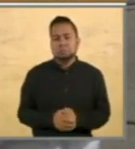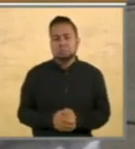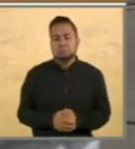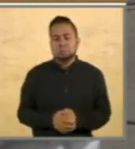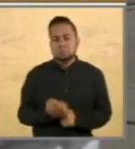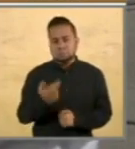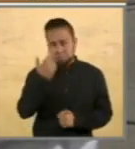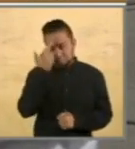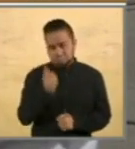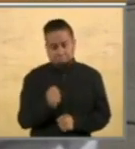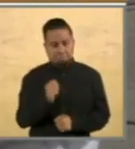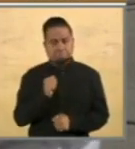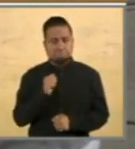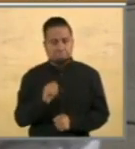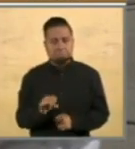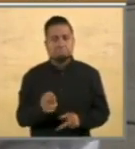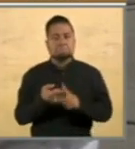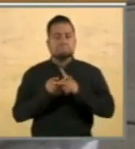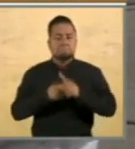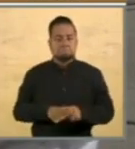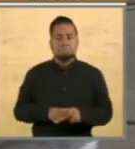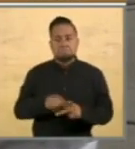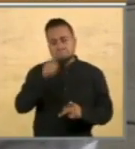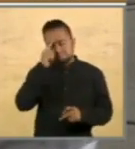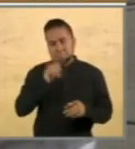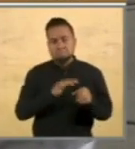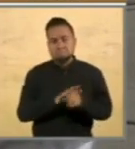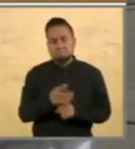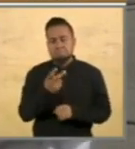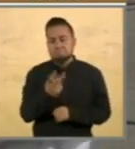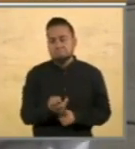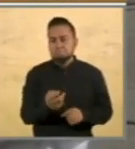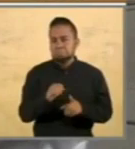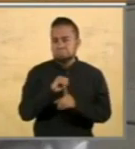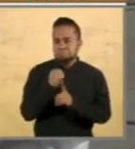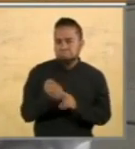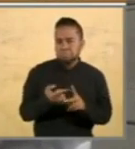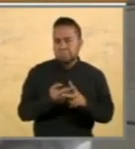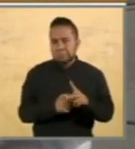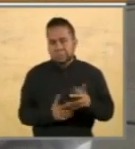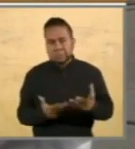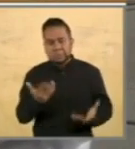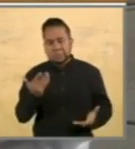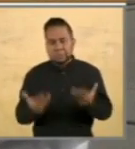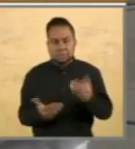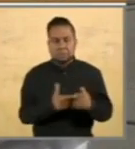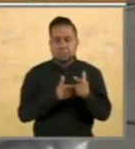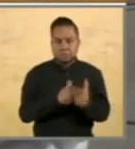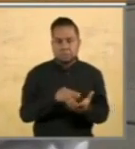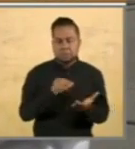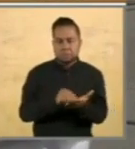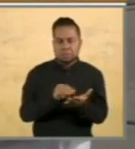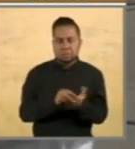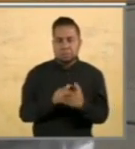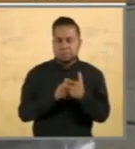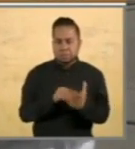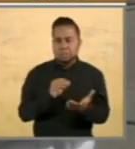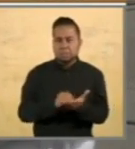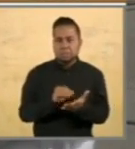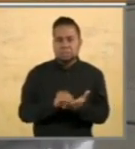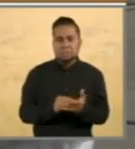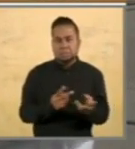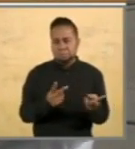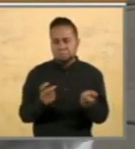tenor porque sí empieza a permee mucho este esta situación sigue habiendo seguirá existiendo la